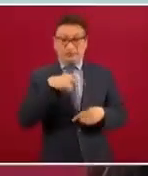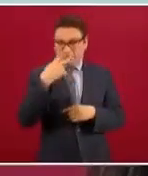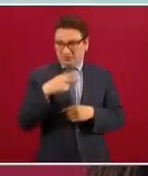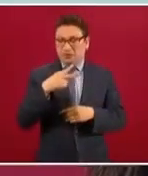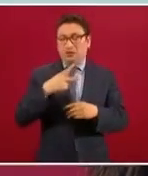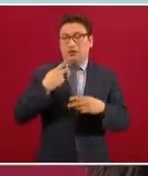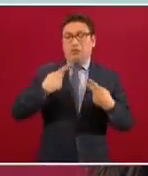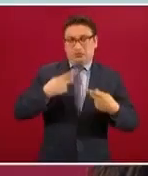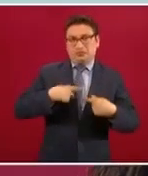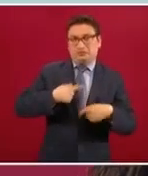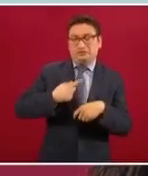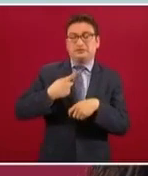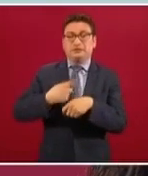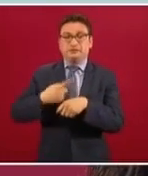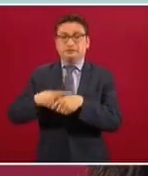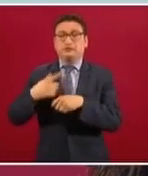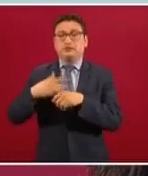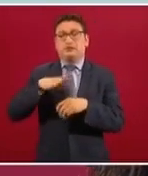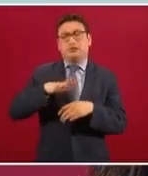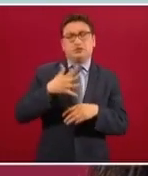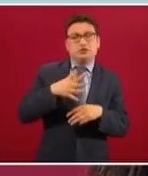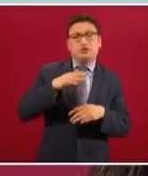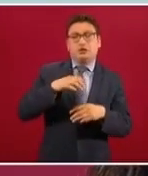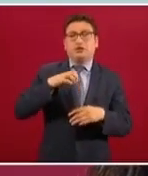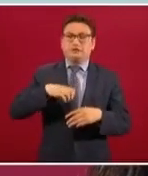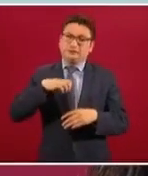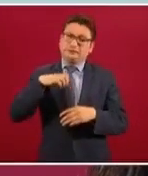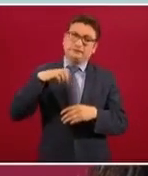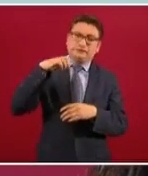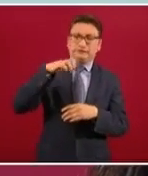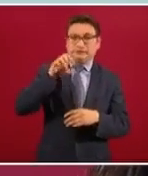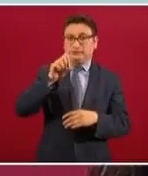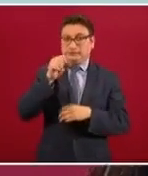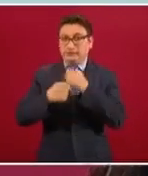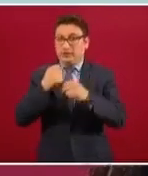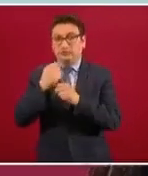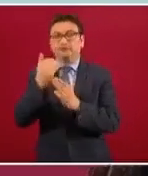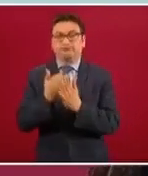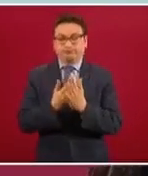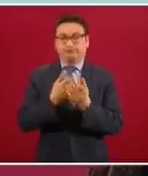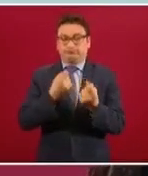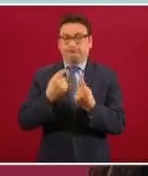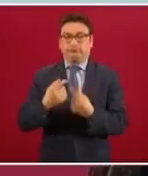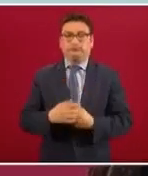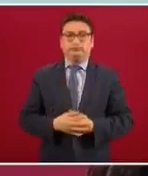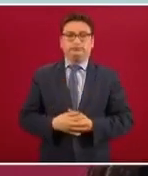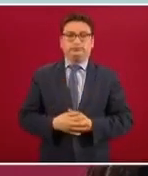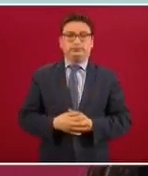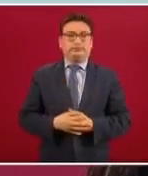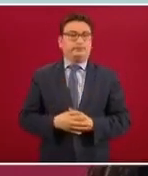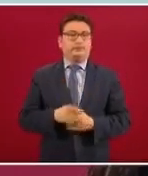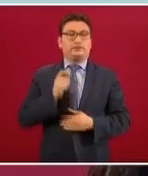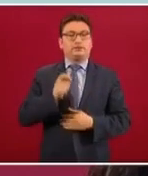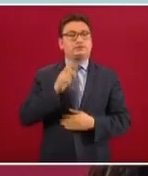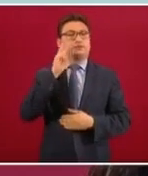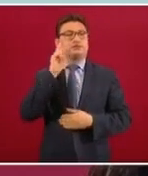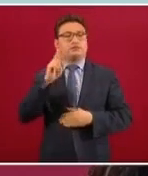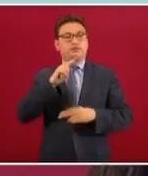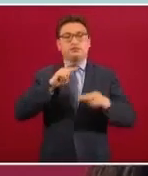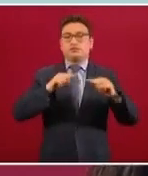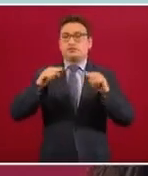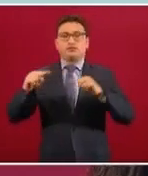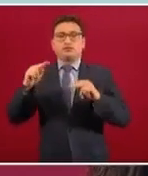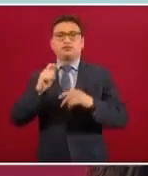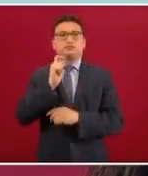que se complican teniendo edades menos avanzadas, menos de 60 años. La siguiente, por favor. Lo que se ve en esta